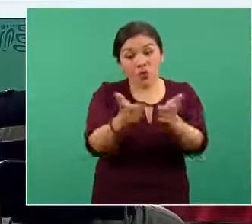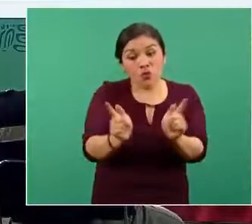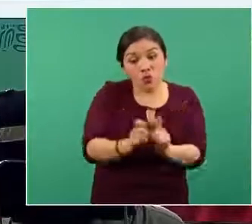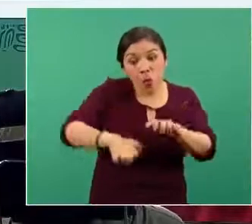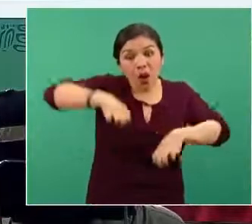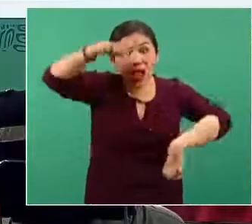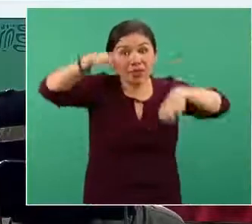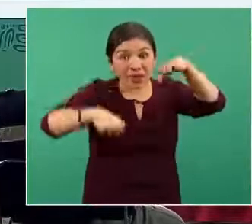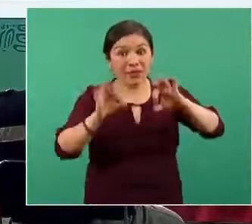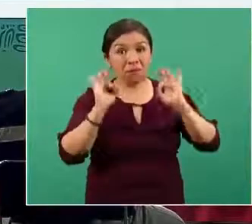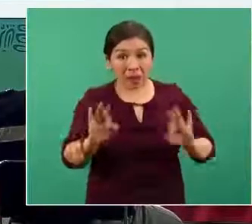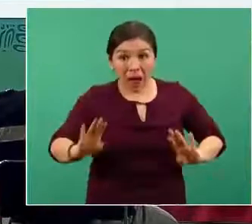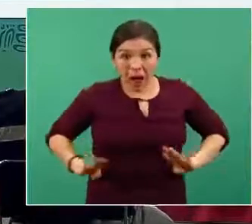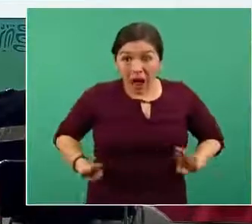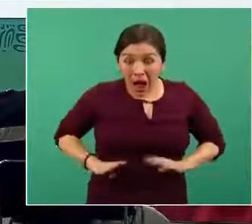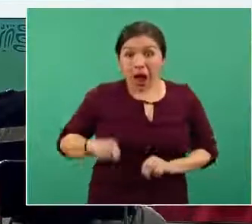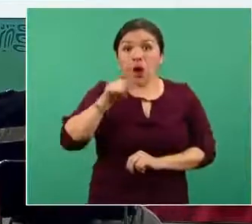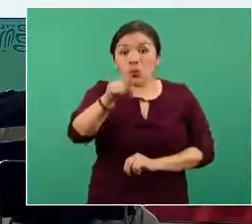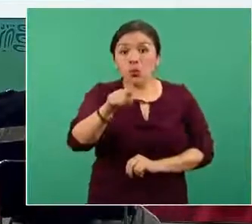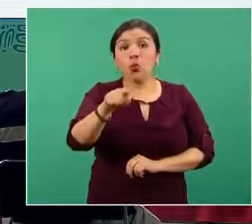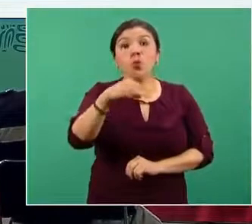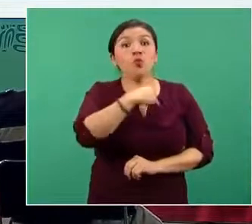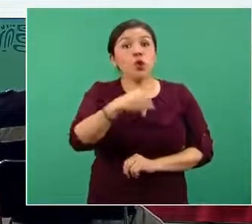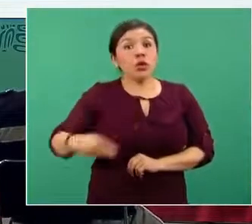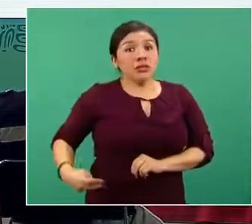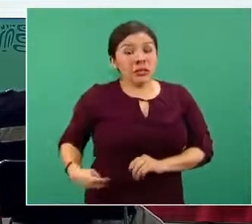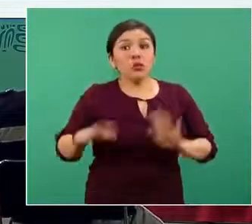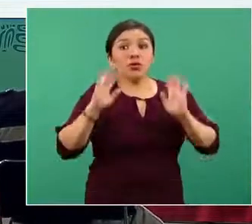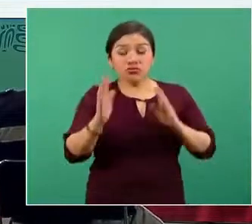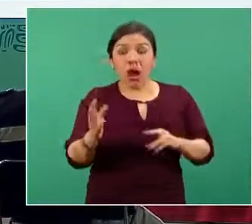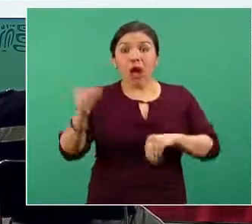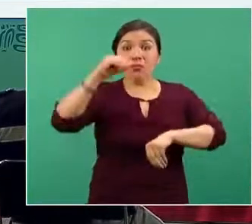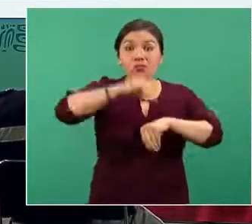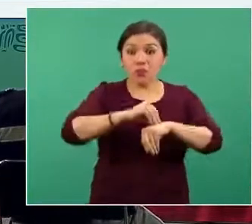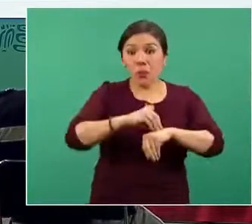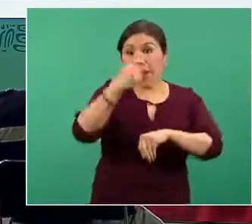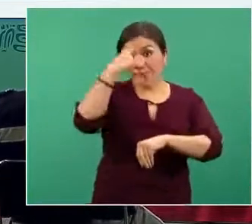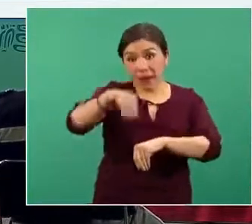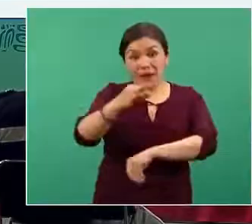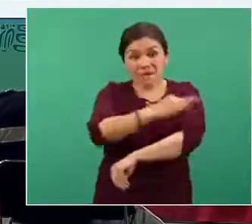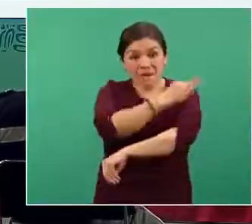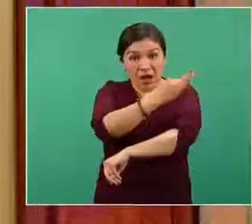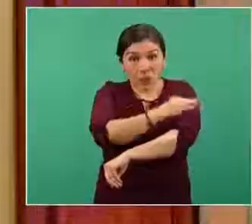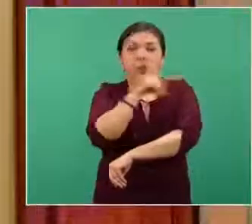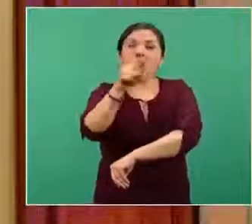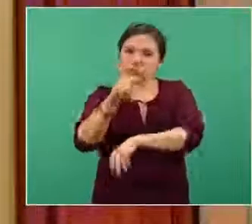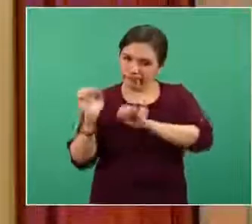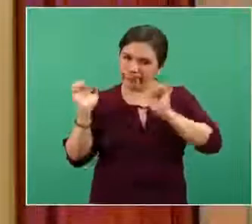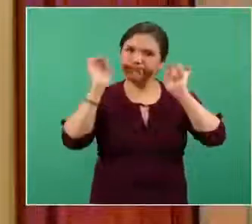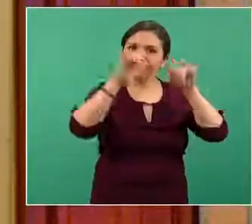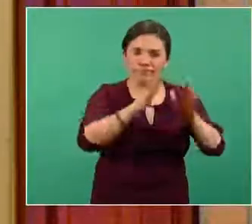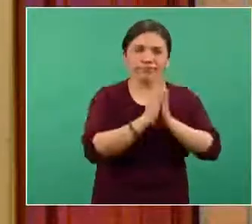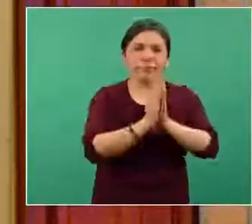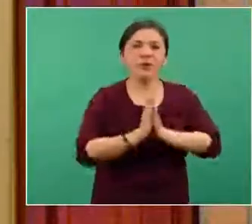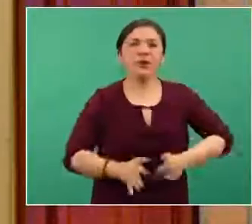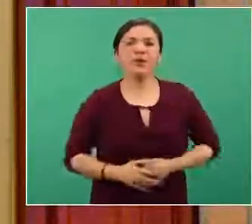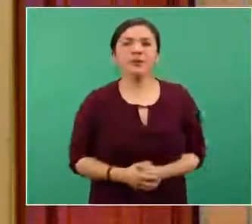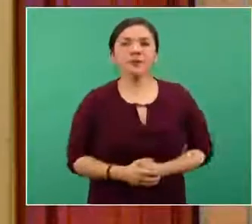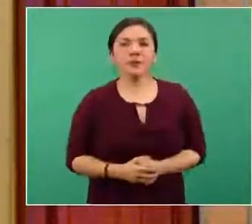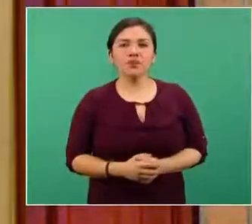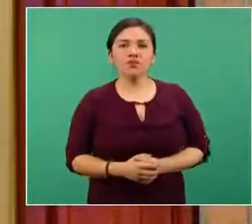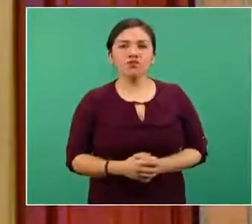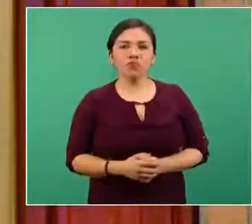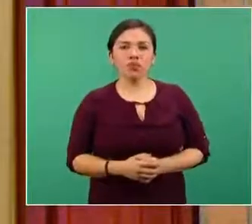adultos mayores, y obviamente si su municipio se encuentra seleccionado para la aplicación. Si vemos la